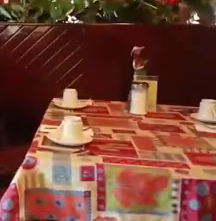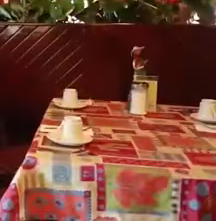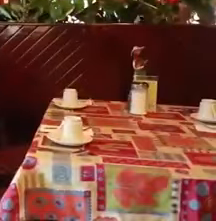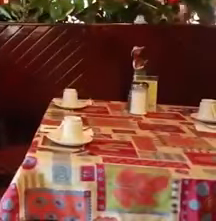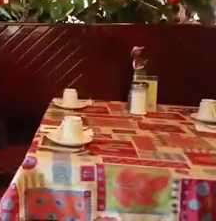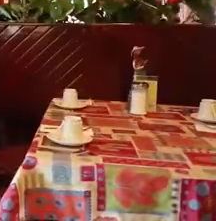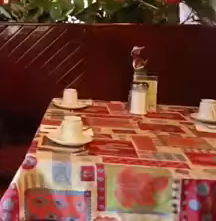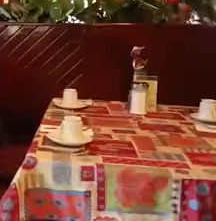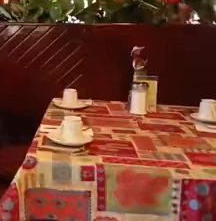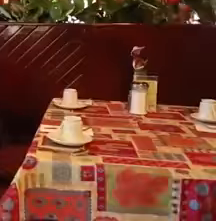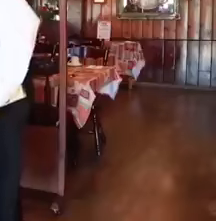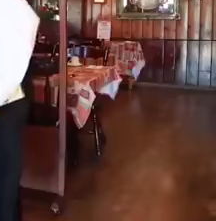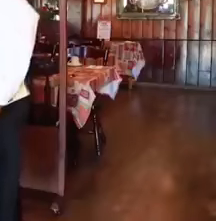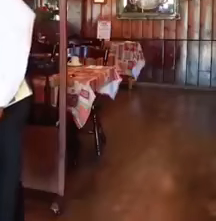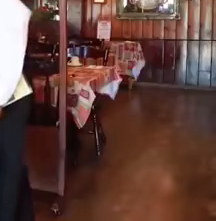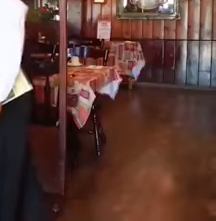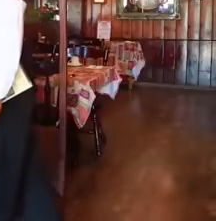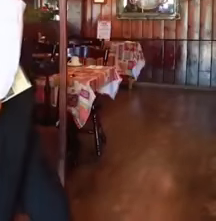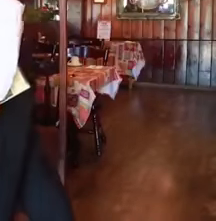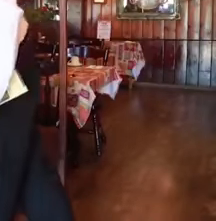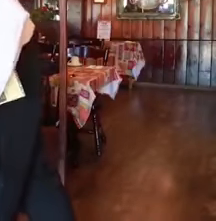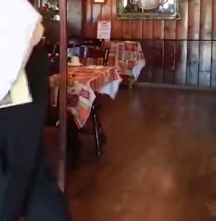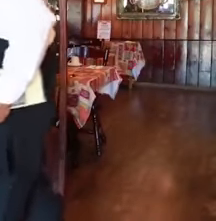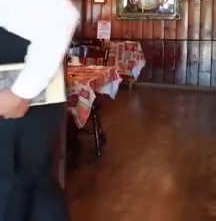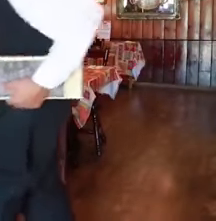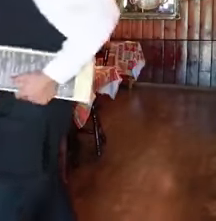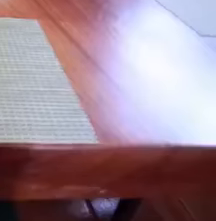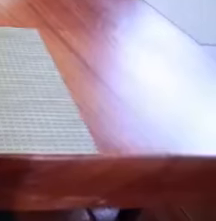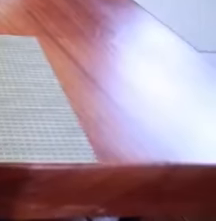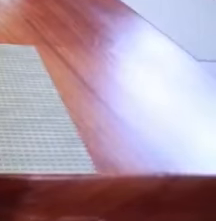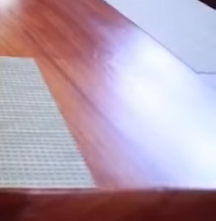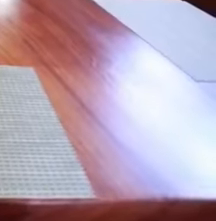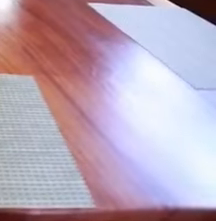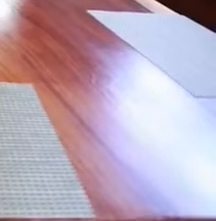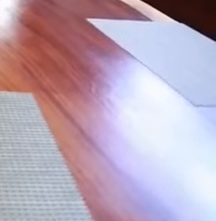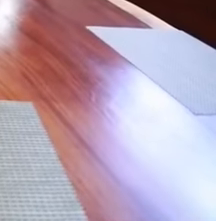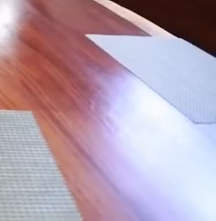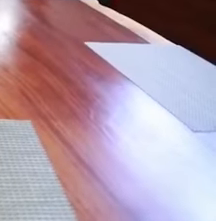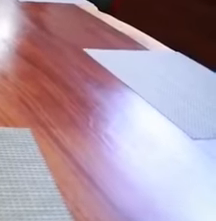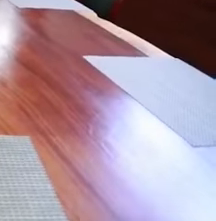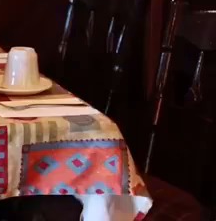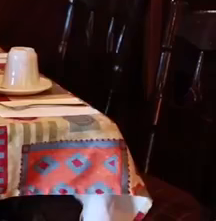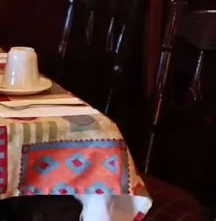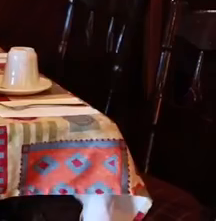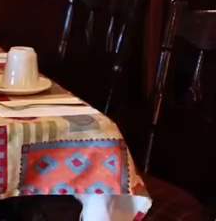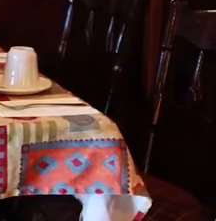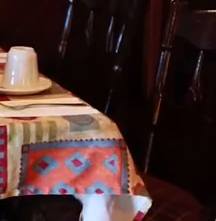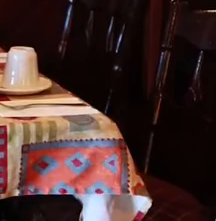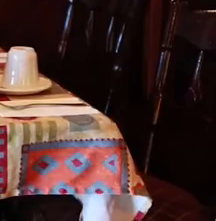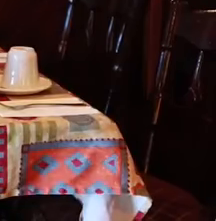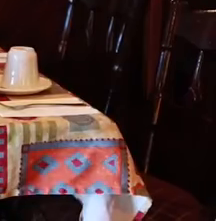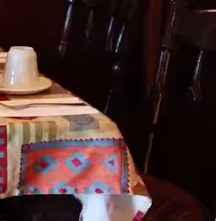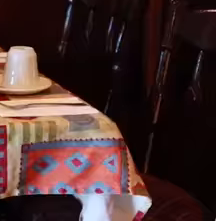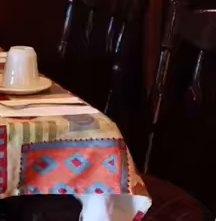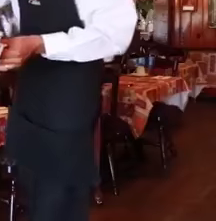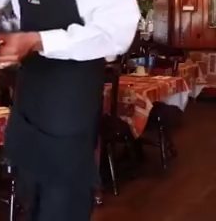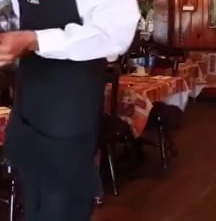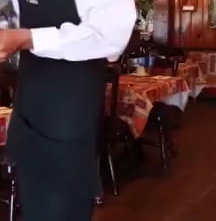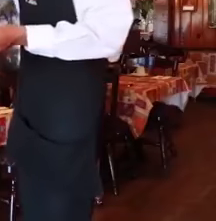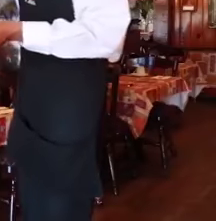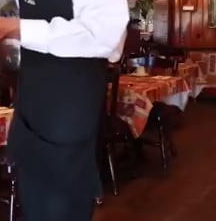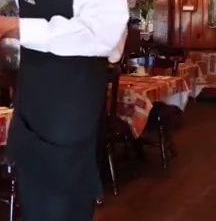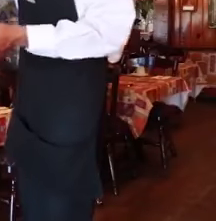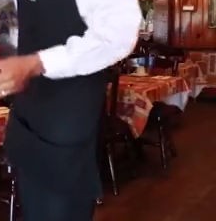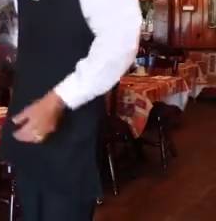Las Cazuelas, nos mantenemos atentos a las disposiciones y protocolos que dicten las autoridades. Para disfrutar de la gastronomía que nos representa